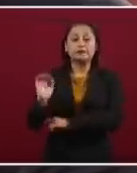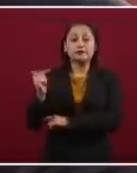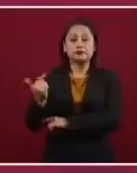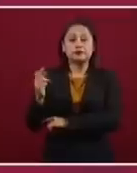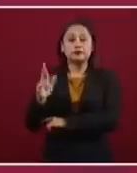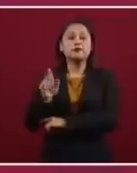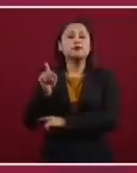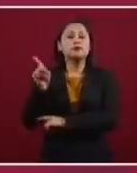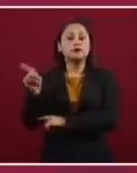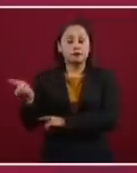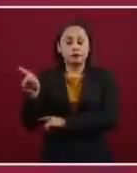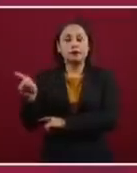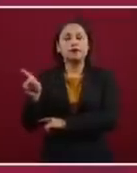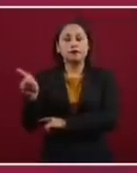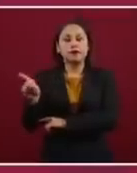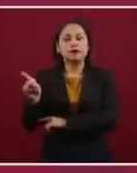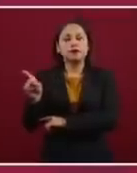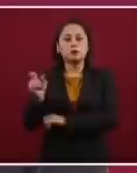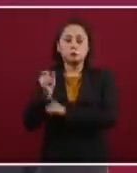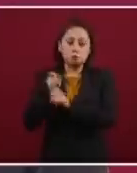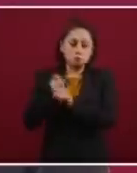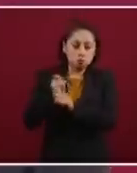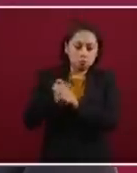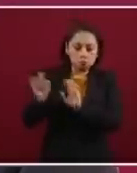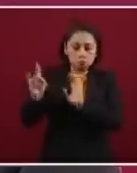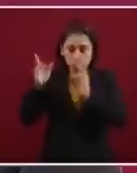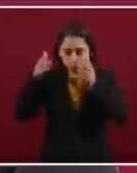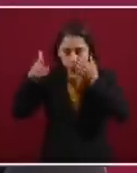viendo este asunto pero